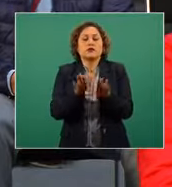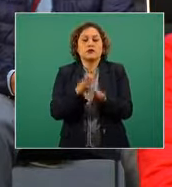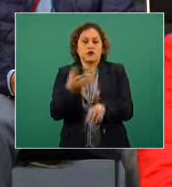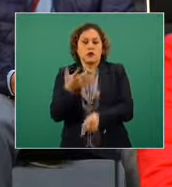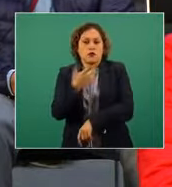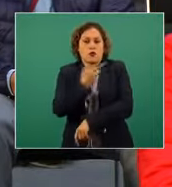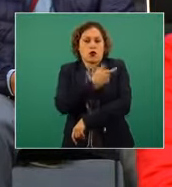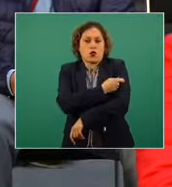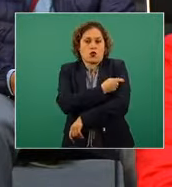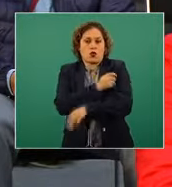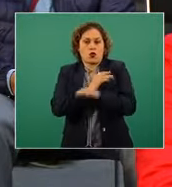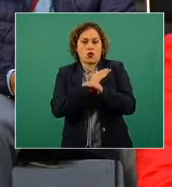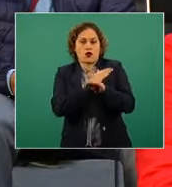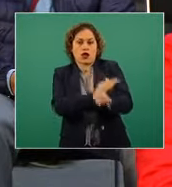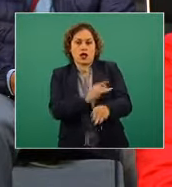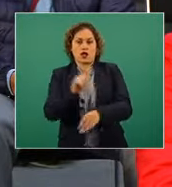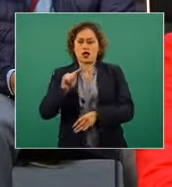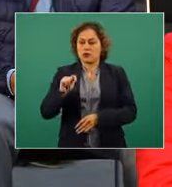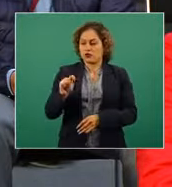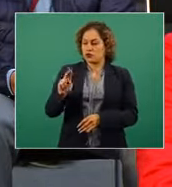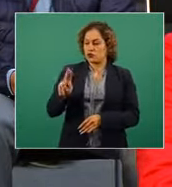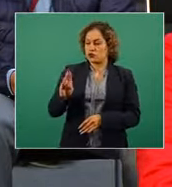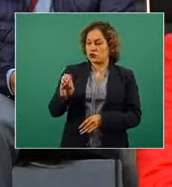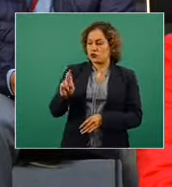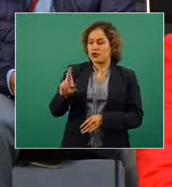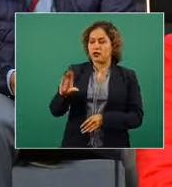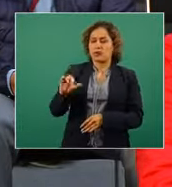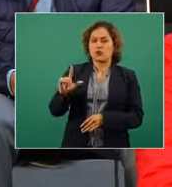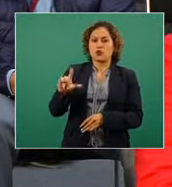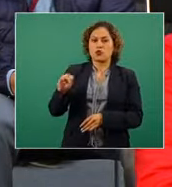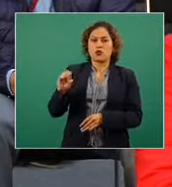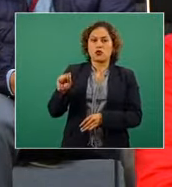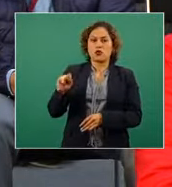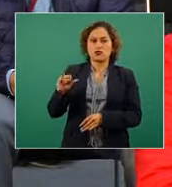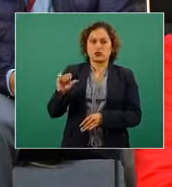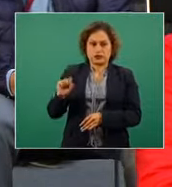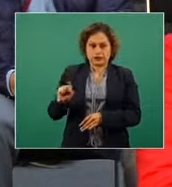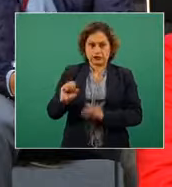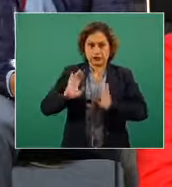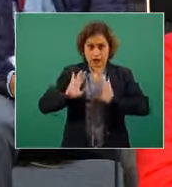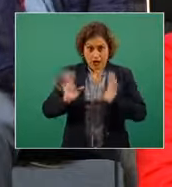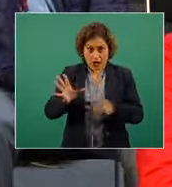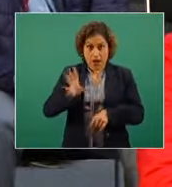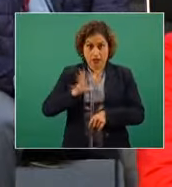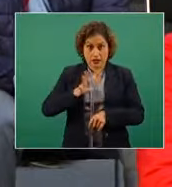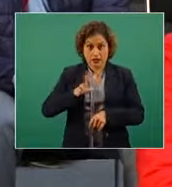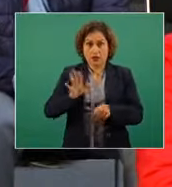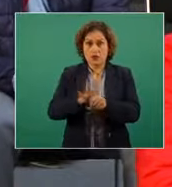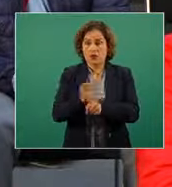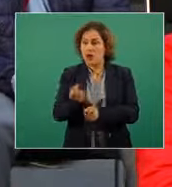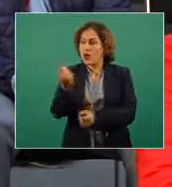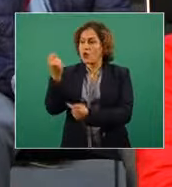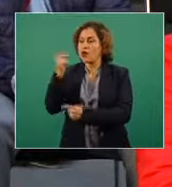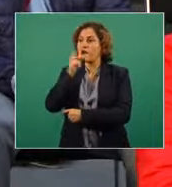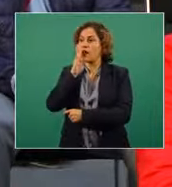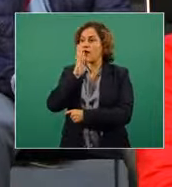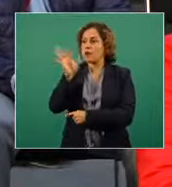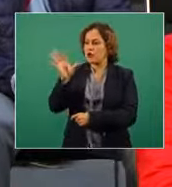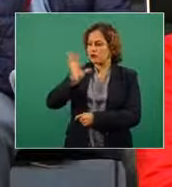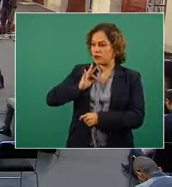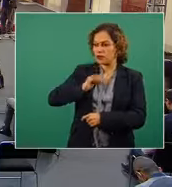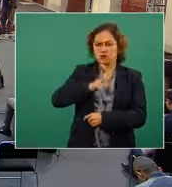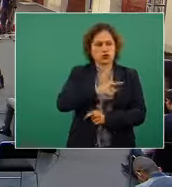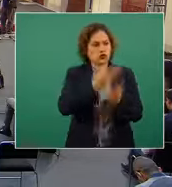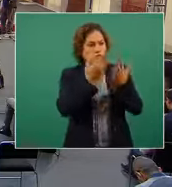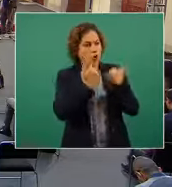tuberculosis, que también refieren algunos padres de familia que no la han podido encontrar cuáles serían las acciones, pues, para. Sí,